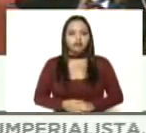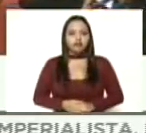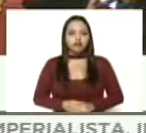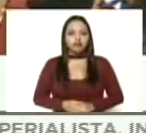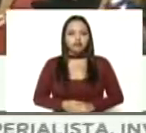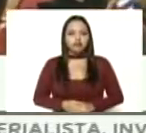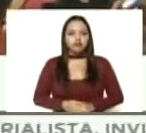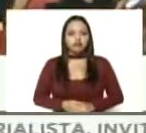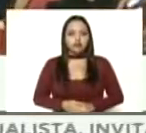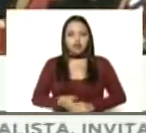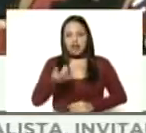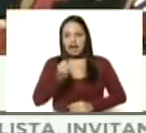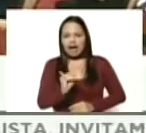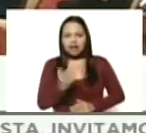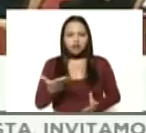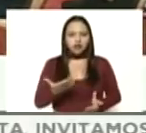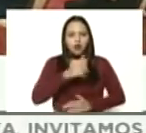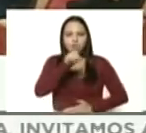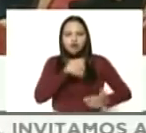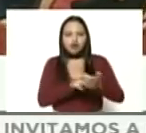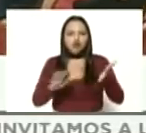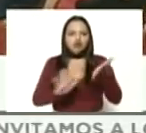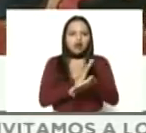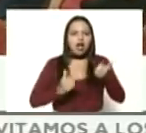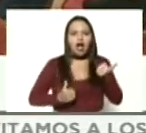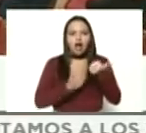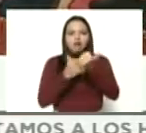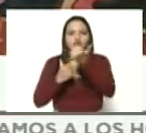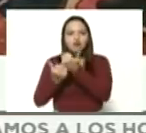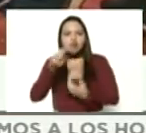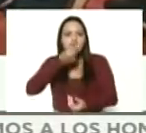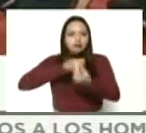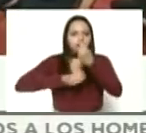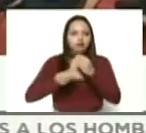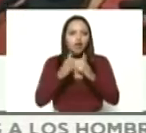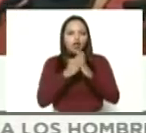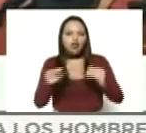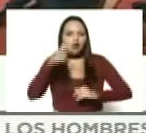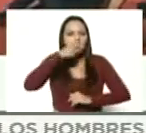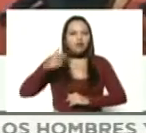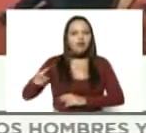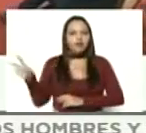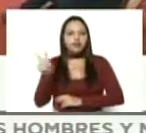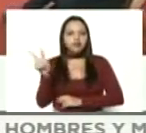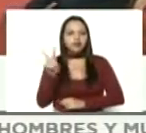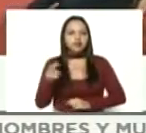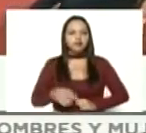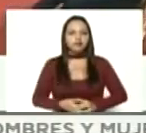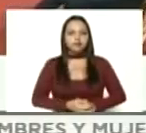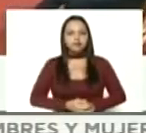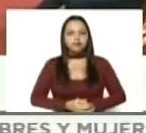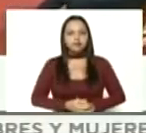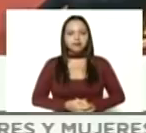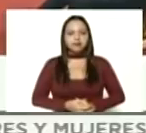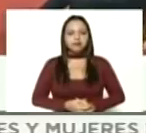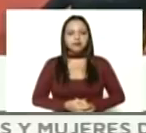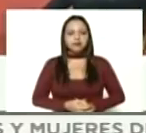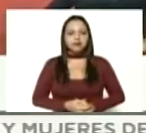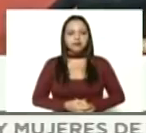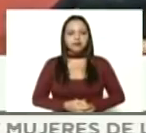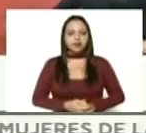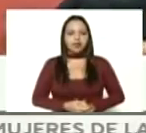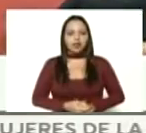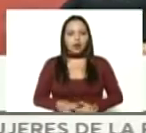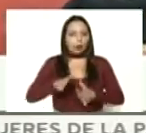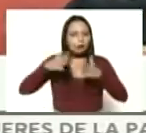que abarquen en el apoyo alimentario a todo el pueblo de Venezuela. Con la